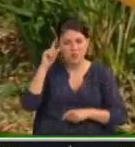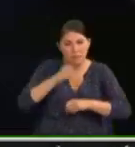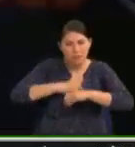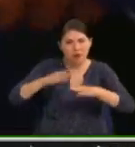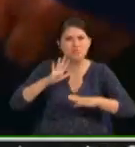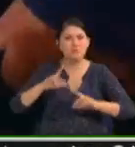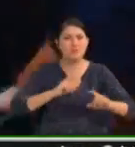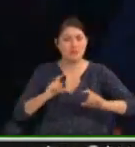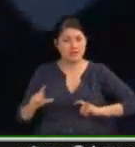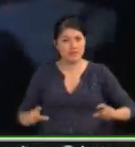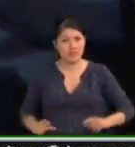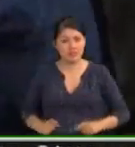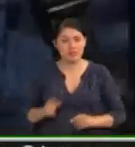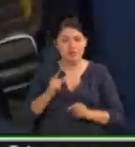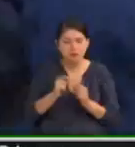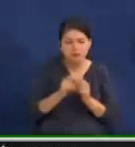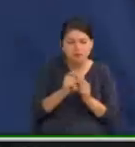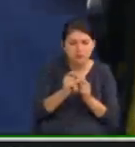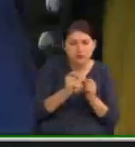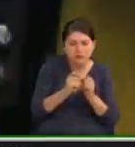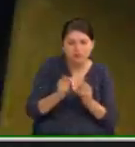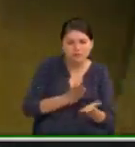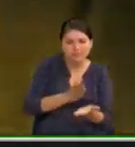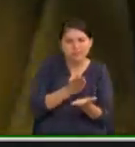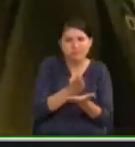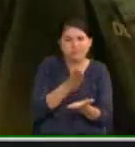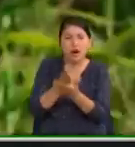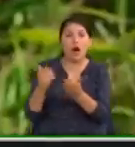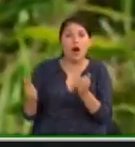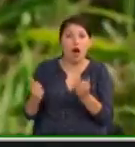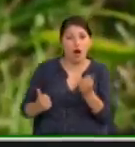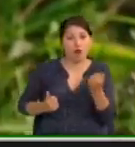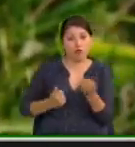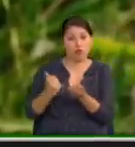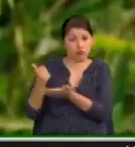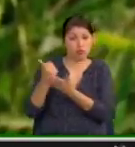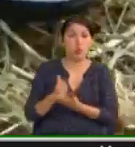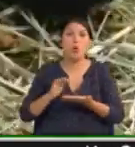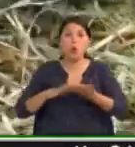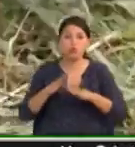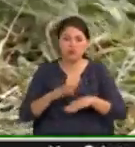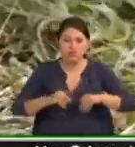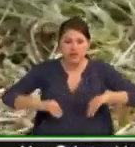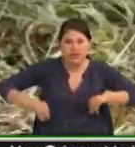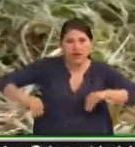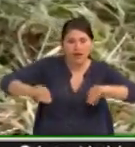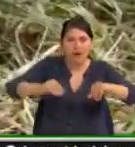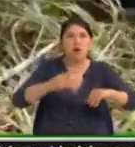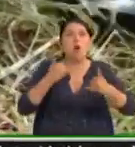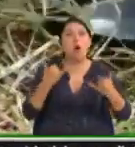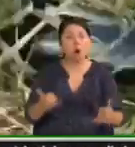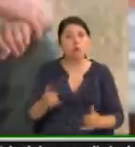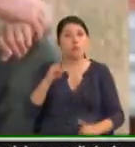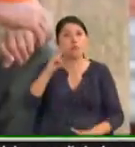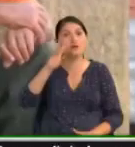fuerzas militares que milímetro a milímetro recorrieron con la ayuda de la comunidad estas tierras en las que